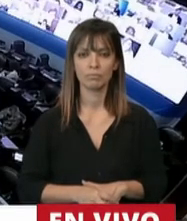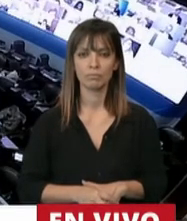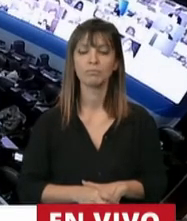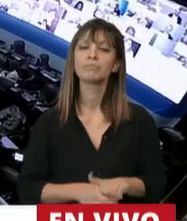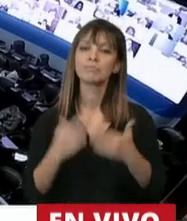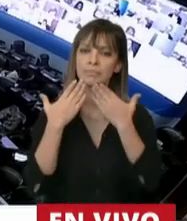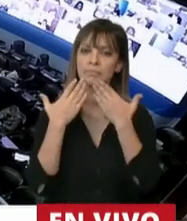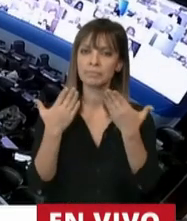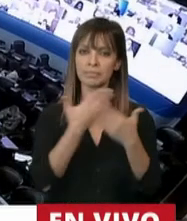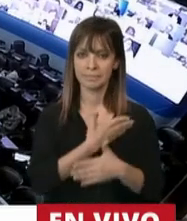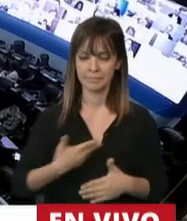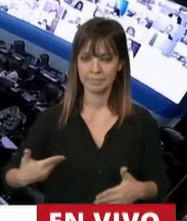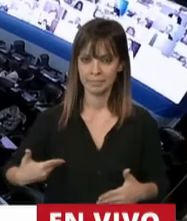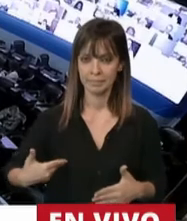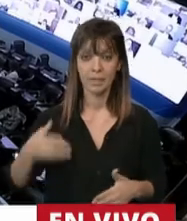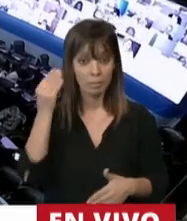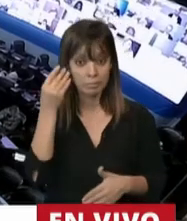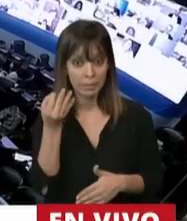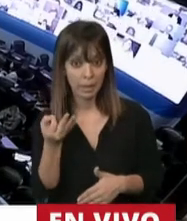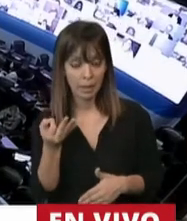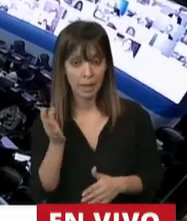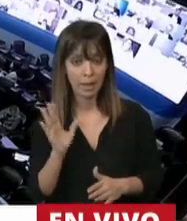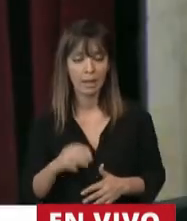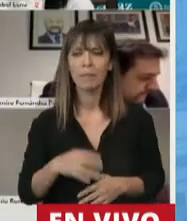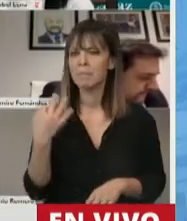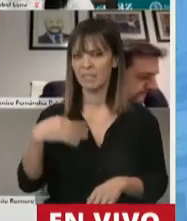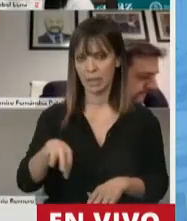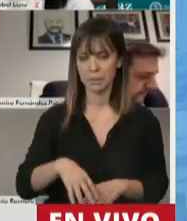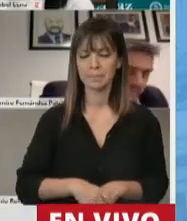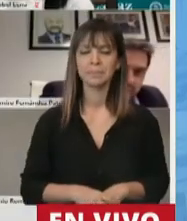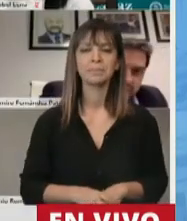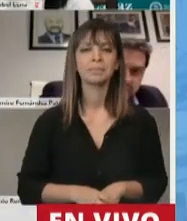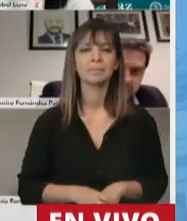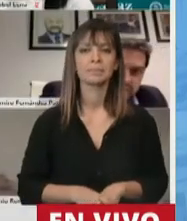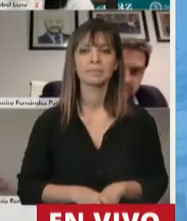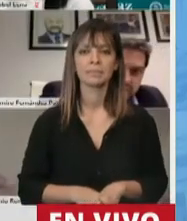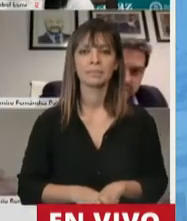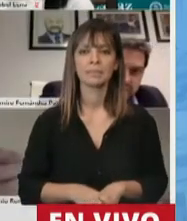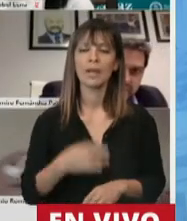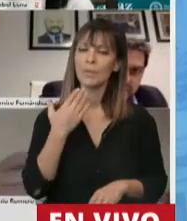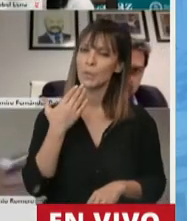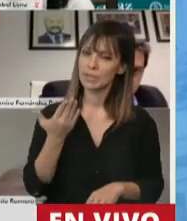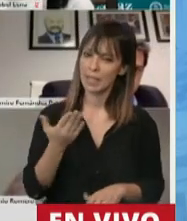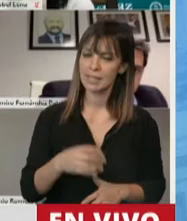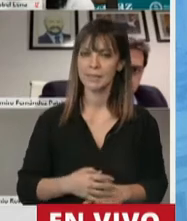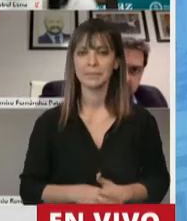Gracias, señor presidente. ¿Se escucha bien? Perfectamente. Gracias, muy